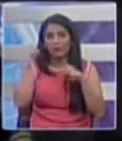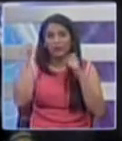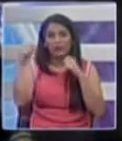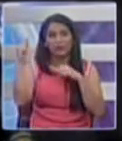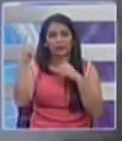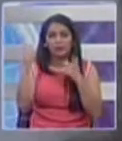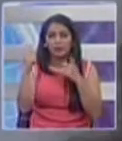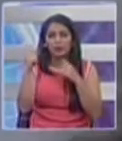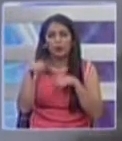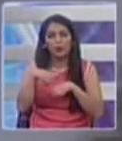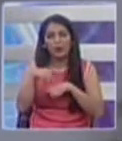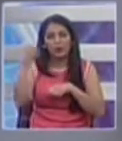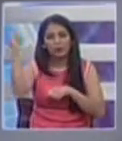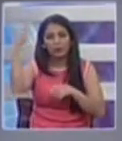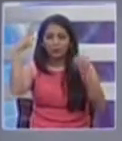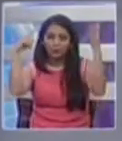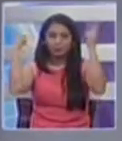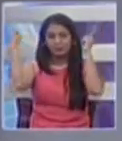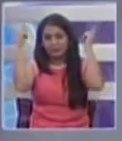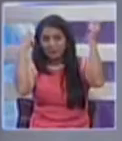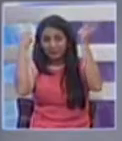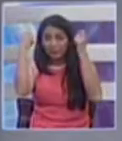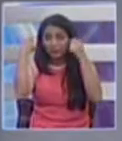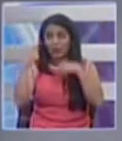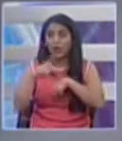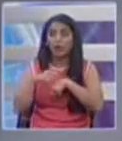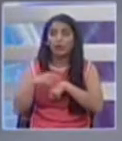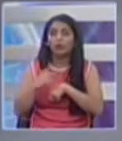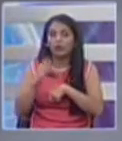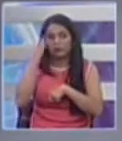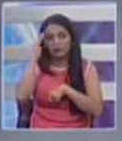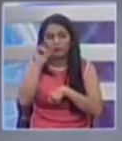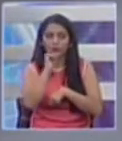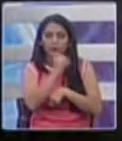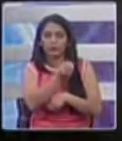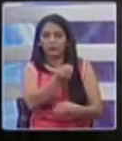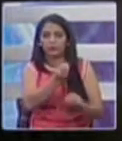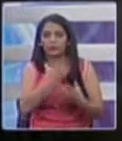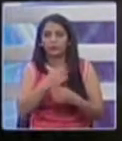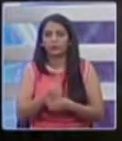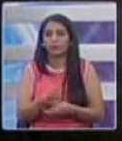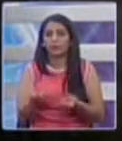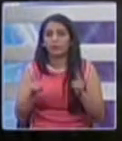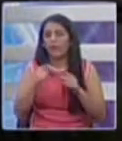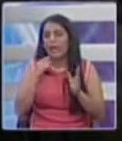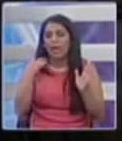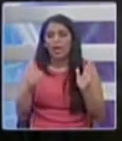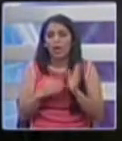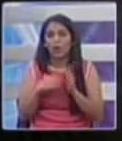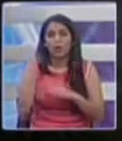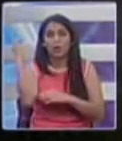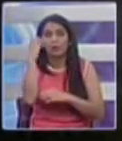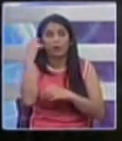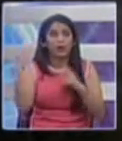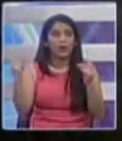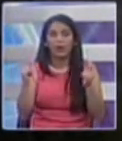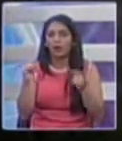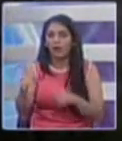con normalidad. Además, solicitaron llamar al 911 para reportar cualquier novedad. Incluso estarán operativas las